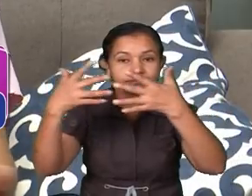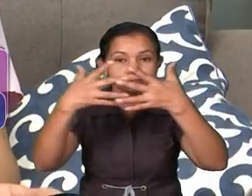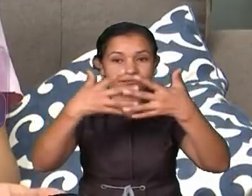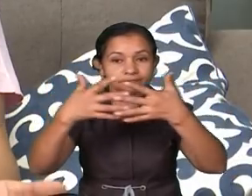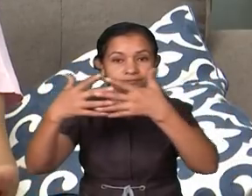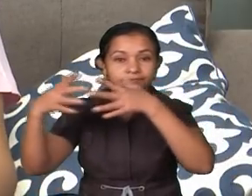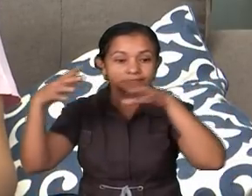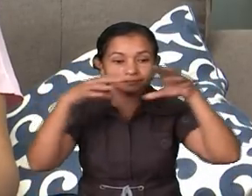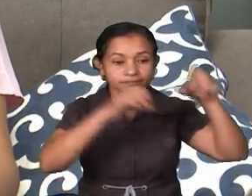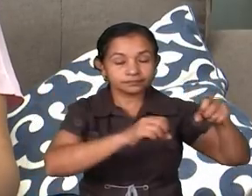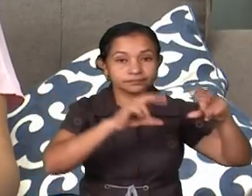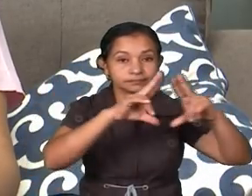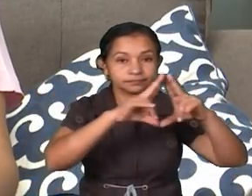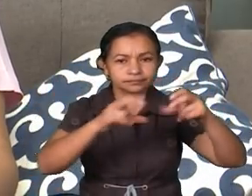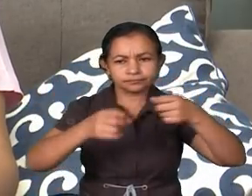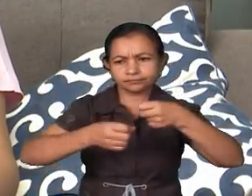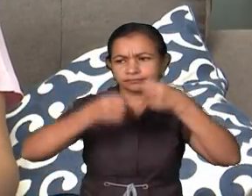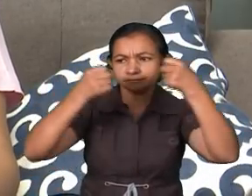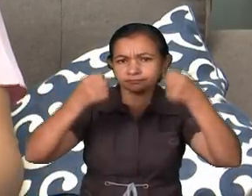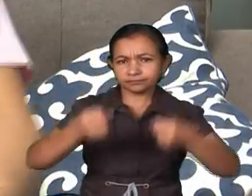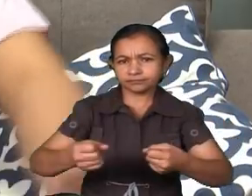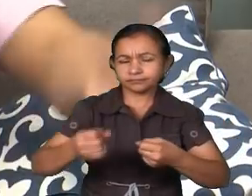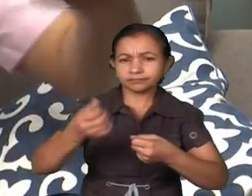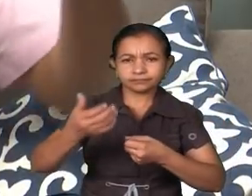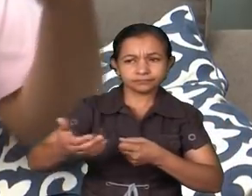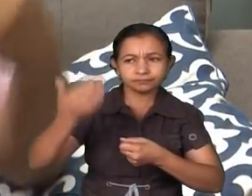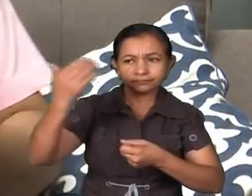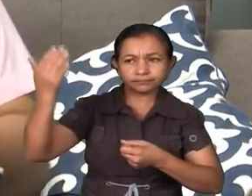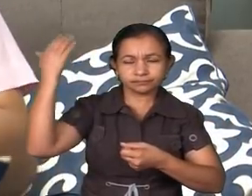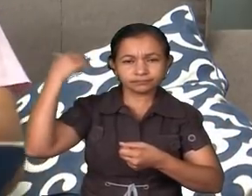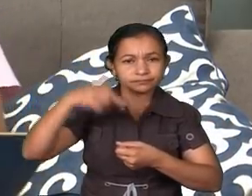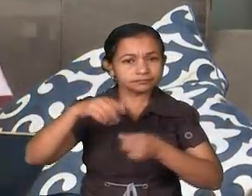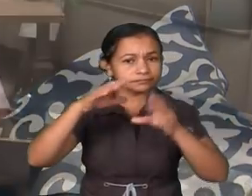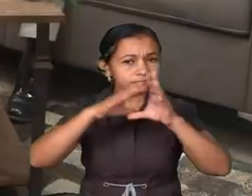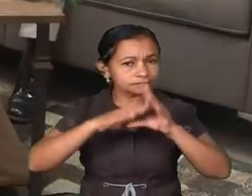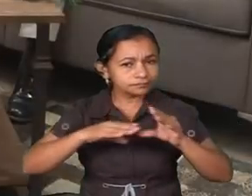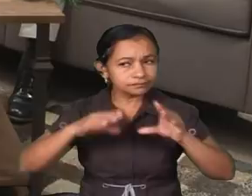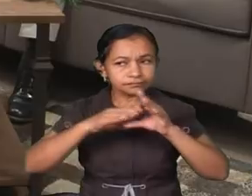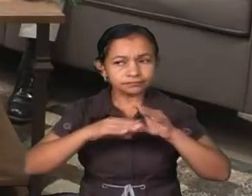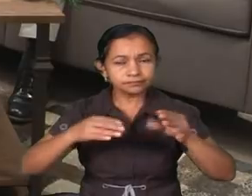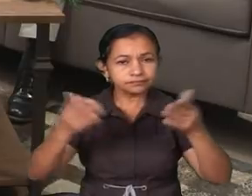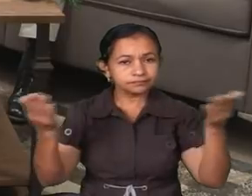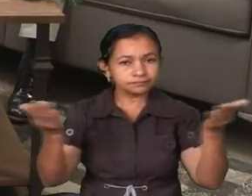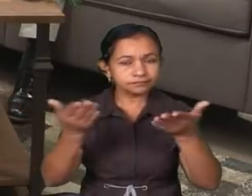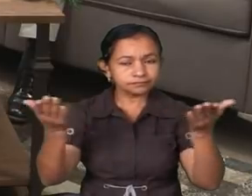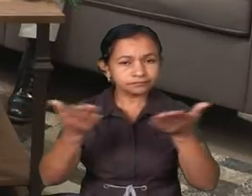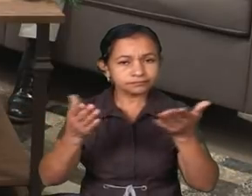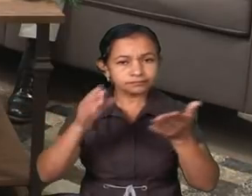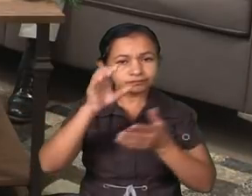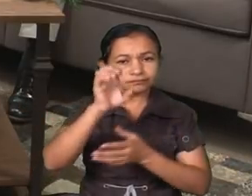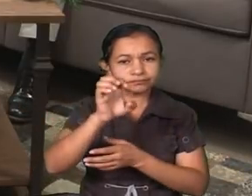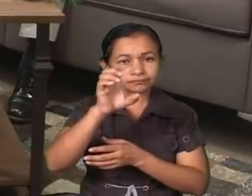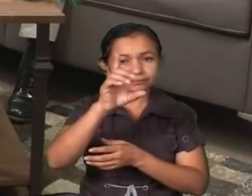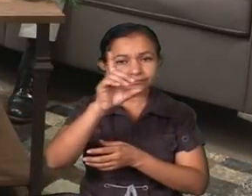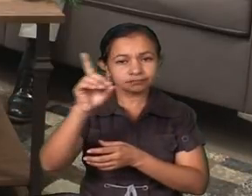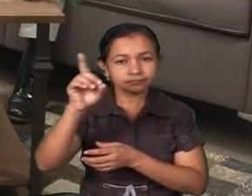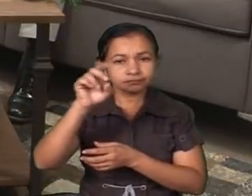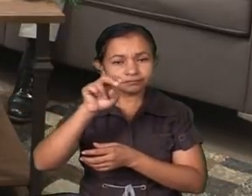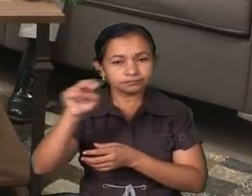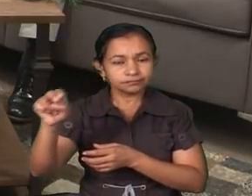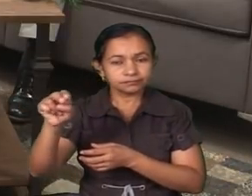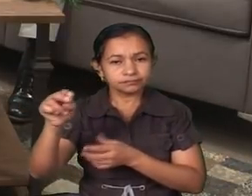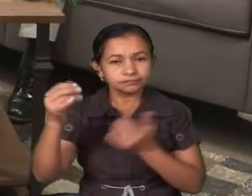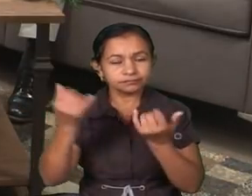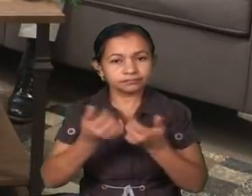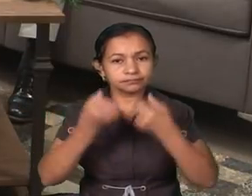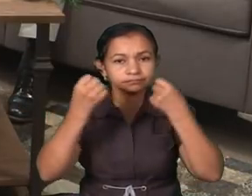Hoy conversando con un hombre que ha hecho historia y que hoy nos narra parte de esa historia. Comandante Edén Pastora, comandante de la Revolución,